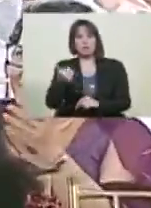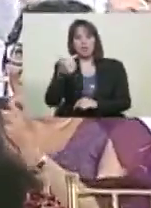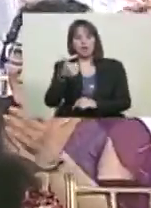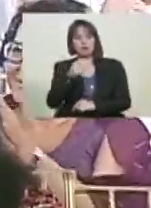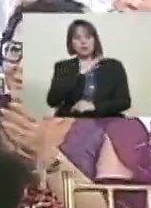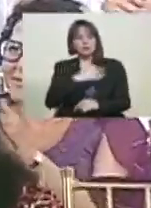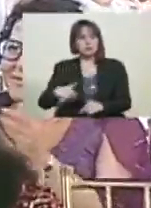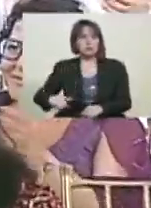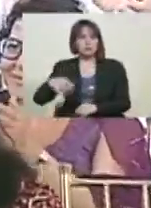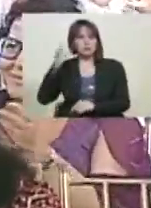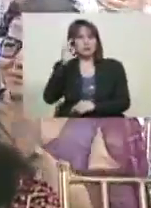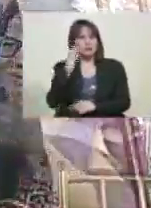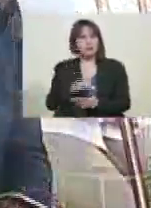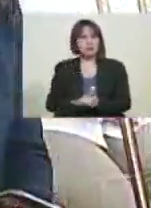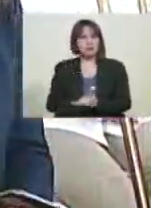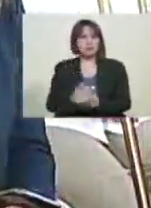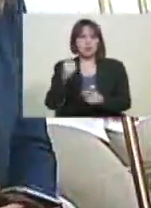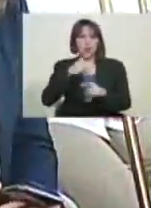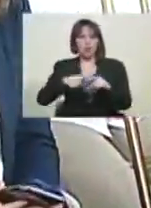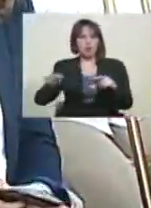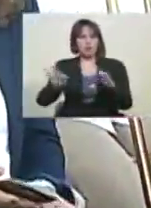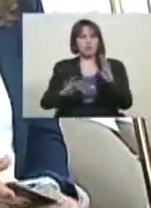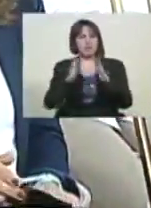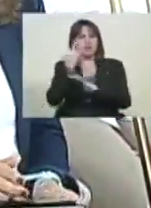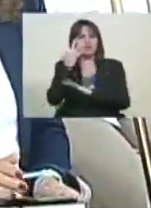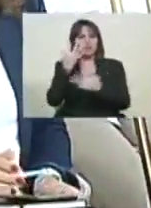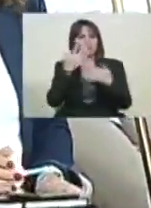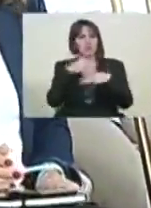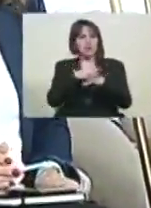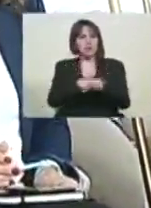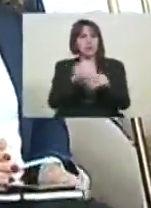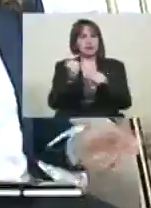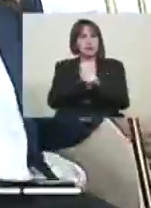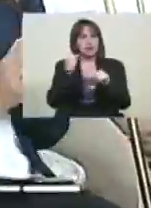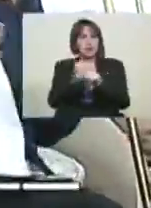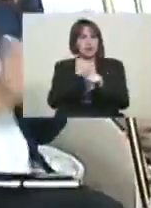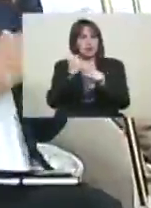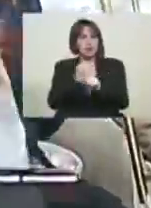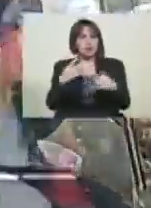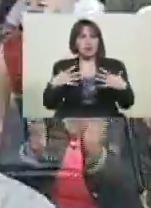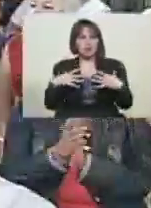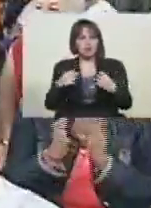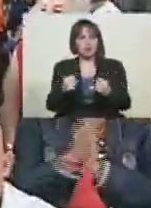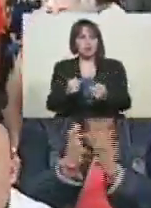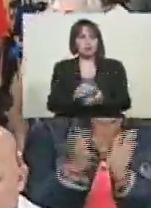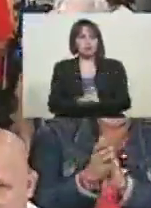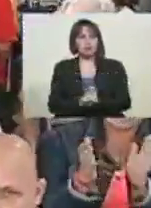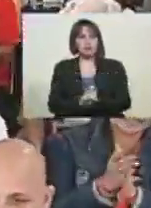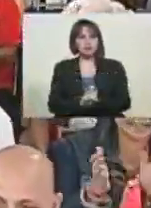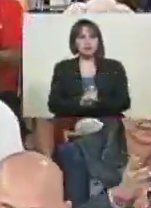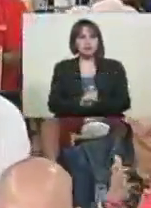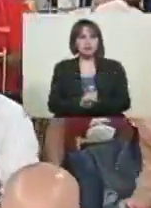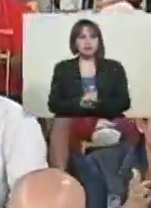delegados sindicales de la Federación Nacional de Trabajadores de la Salud, Federación de la Salud,